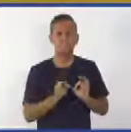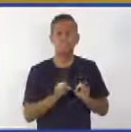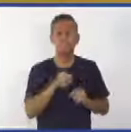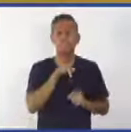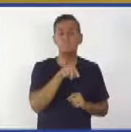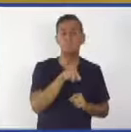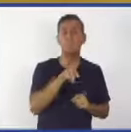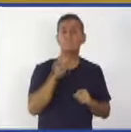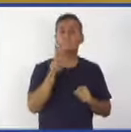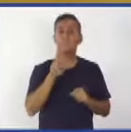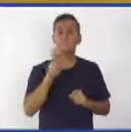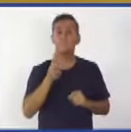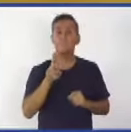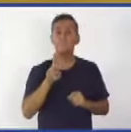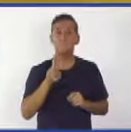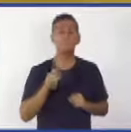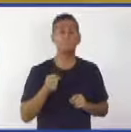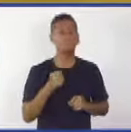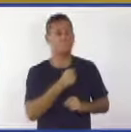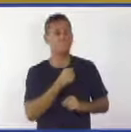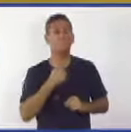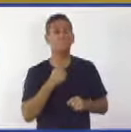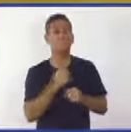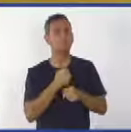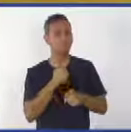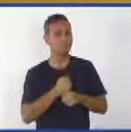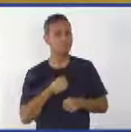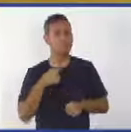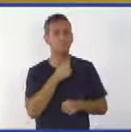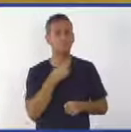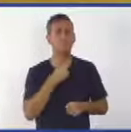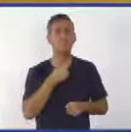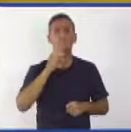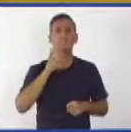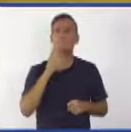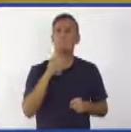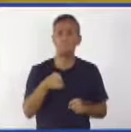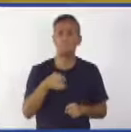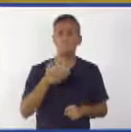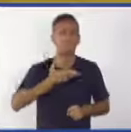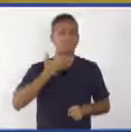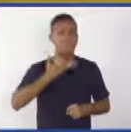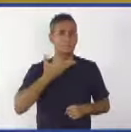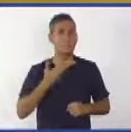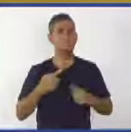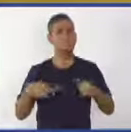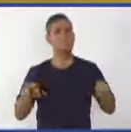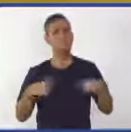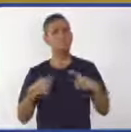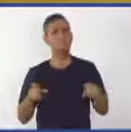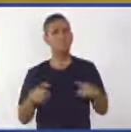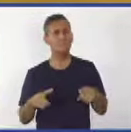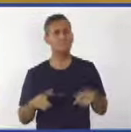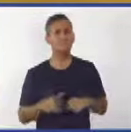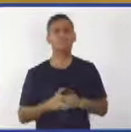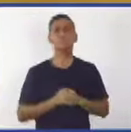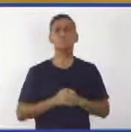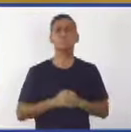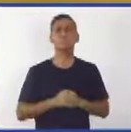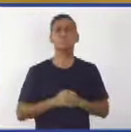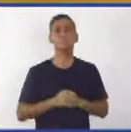esta unidad vamos a trabajar con canciones o poemas musicalizados como ustedes prefieran y